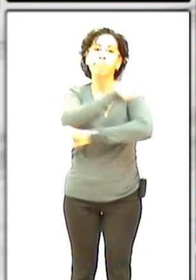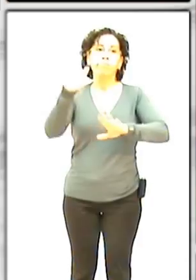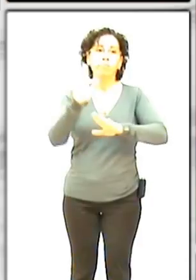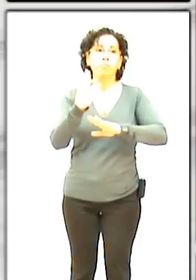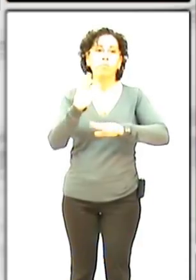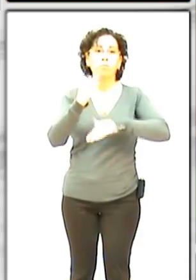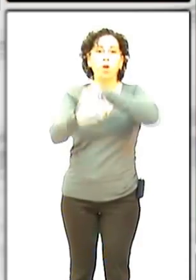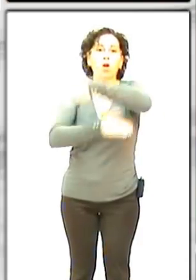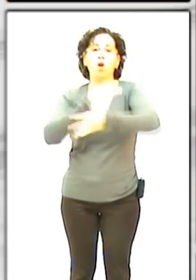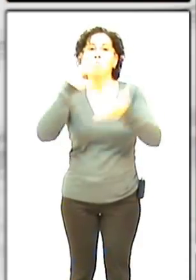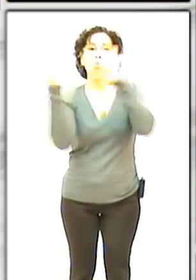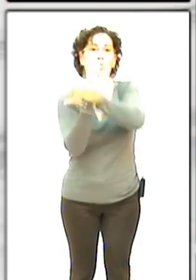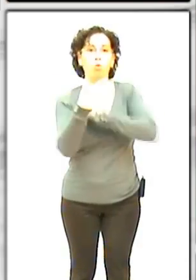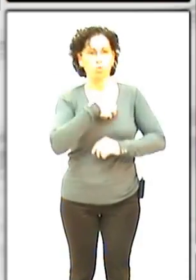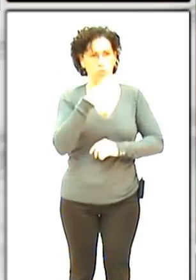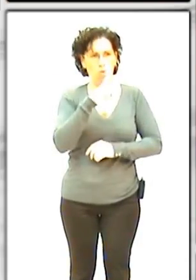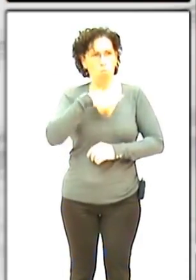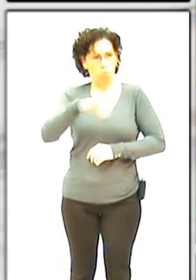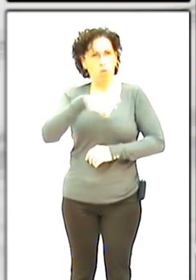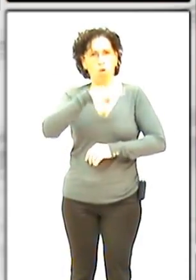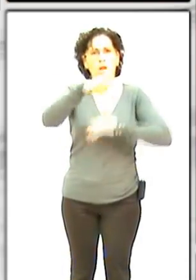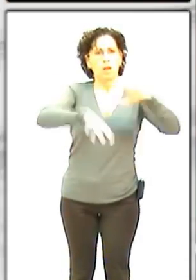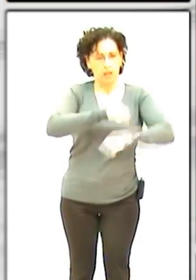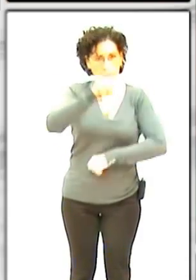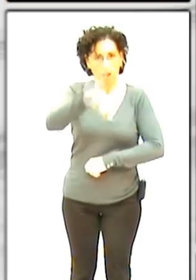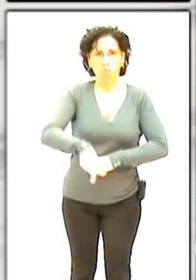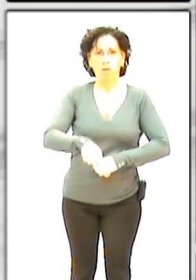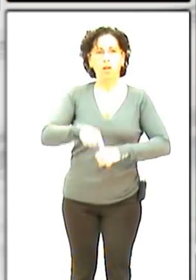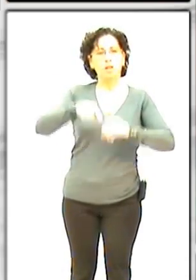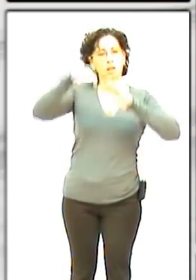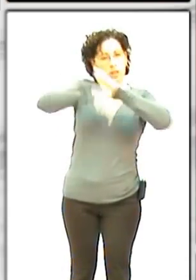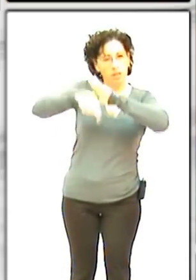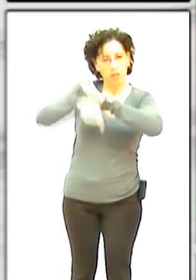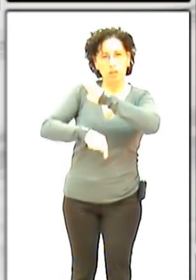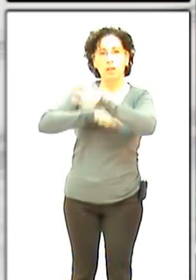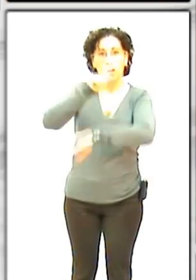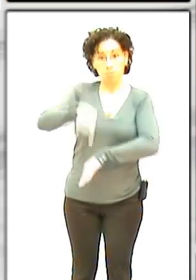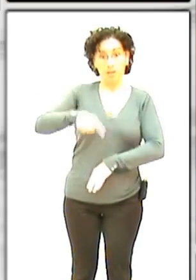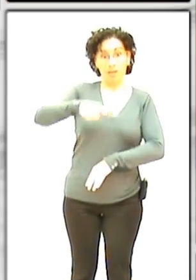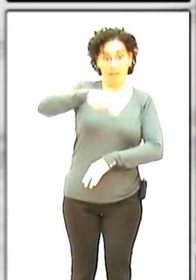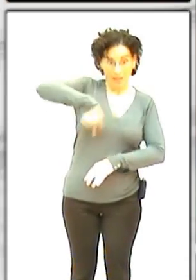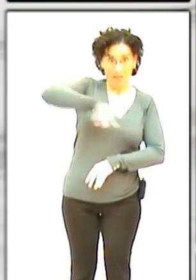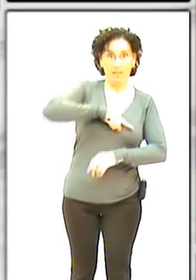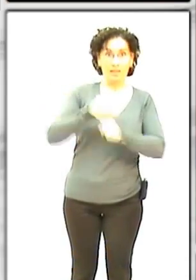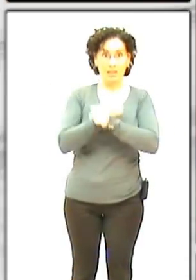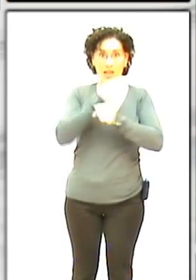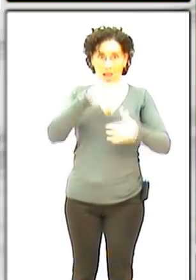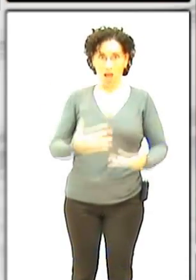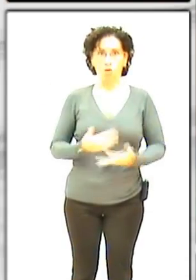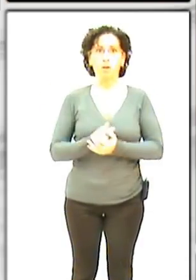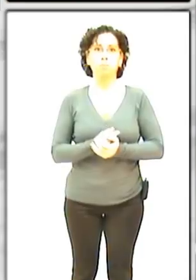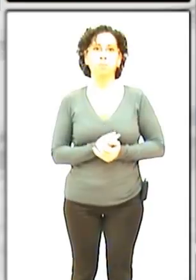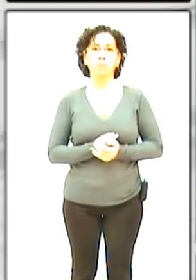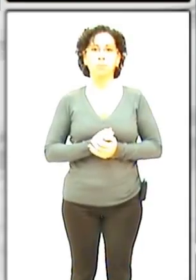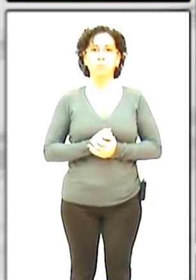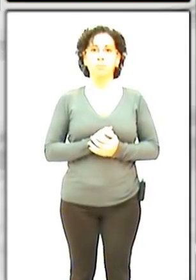adquieran, ¿no? Y que se sigan desarrollando. Todo lo contrario, es lo que estamos tratando de realizar.